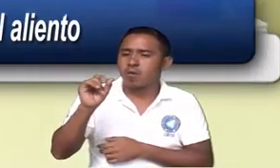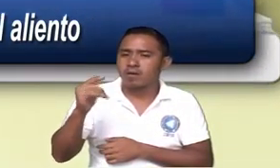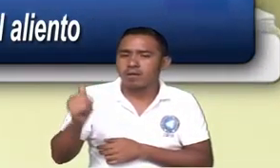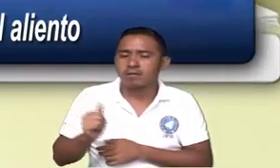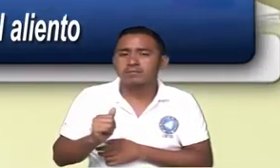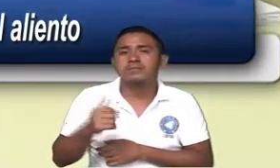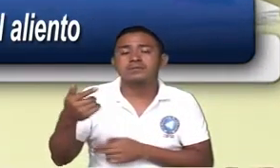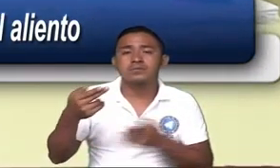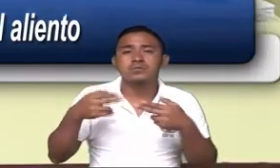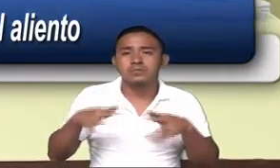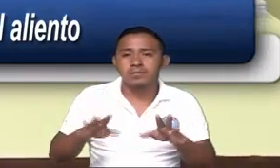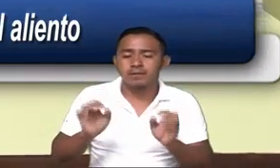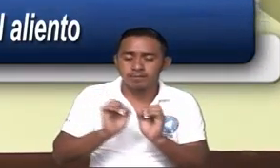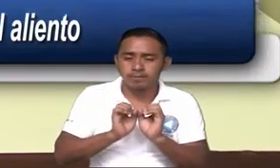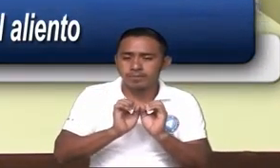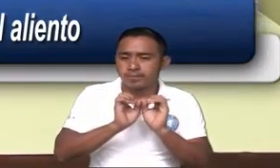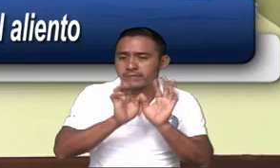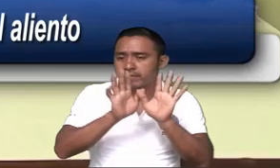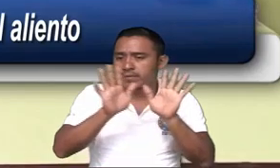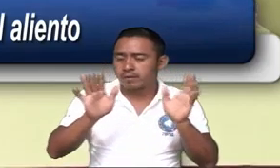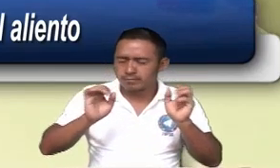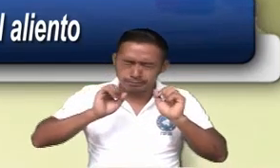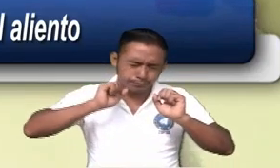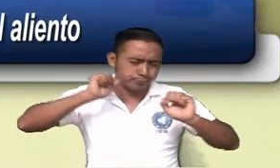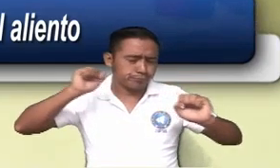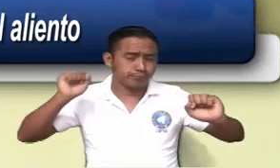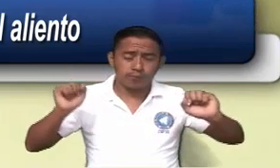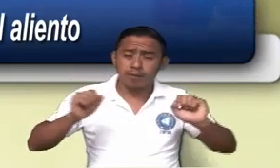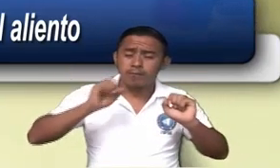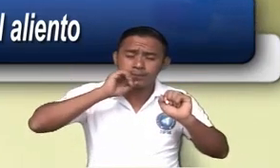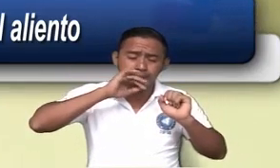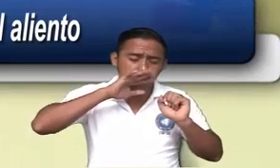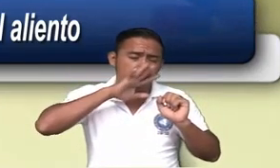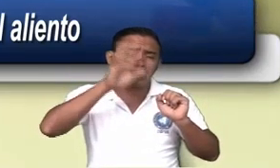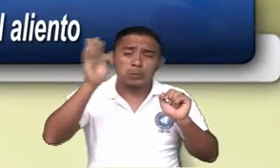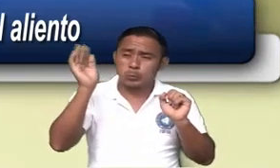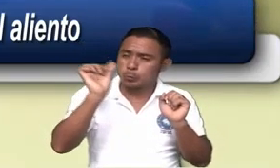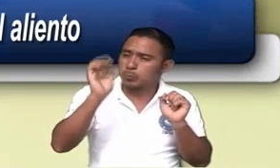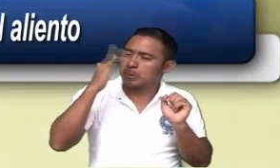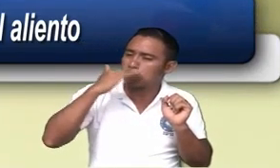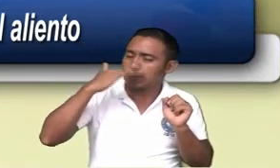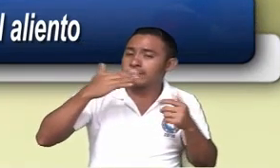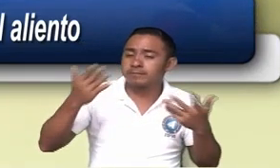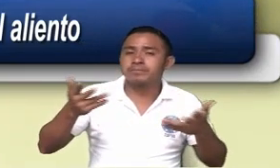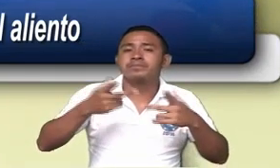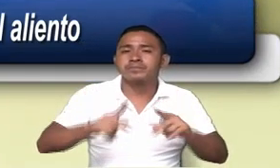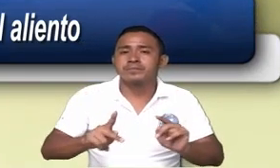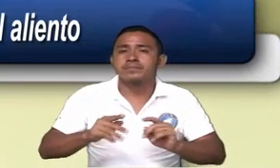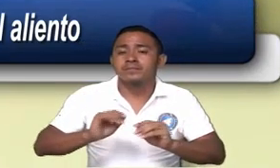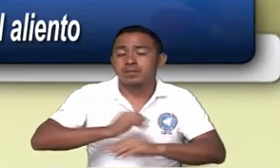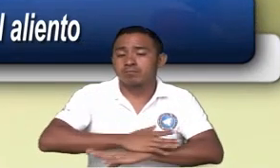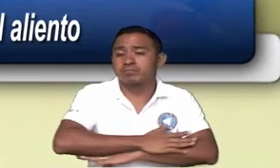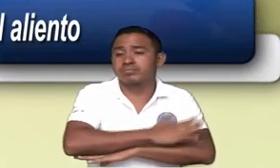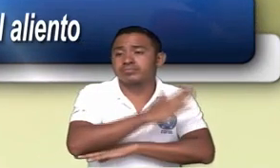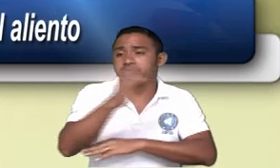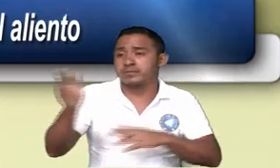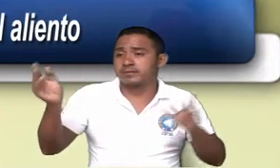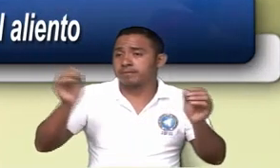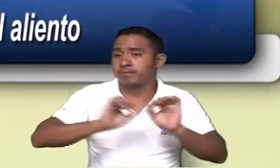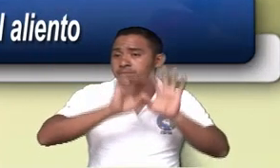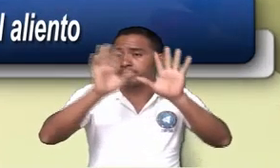que es normal que todos en la noche, después de despertarnos, tengamos un mal aliento. Pero durante el día, no sé si